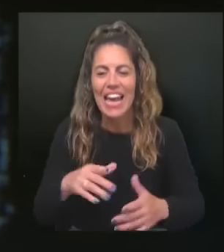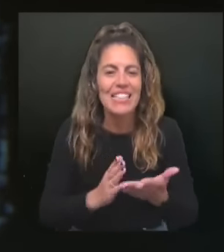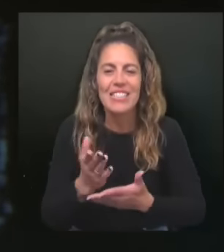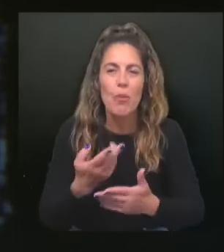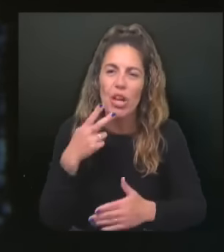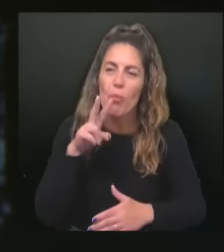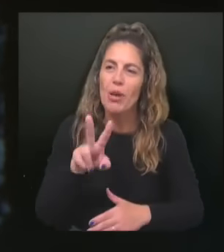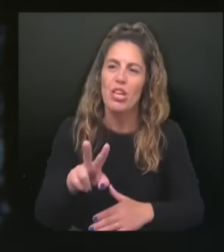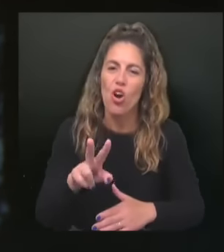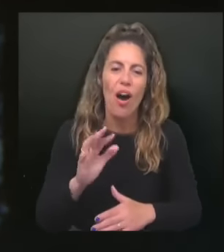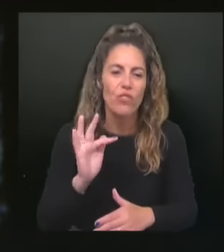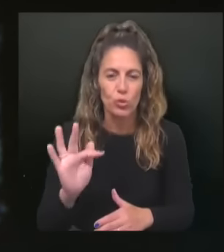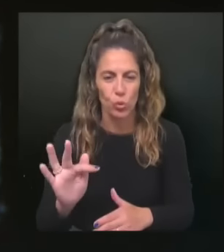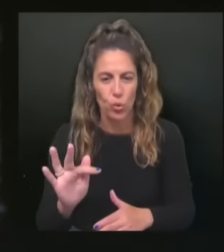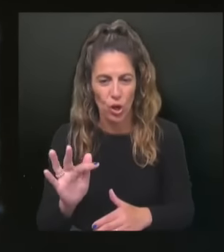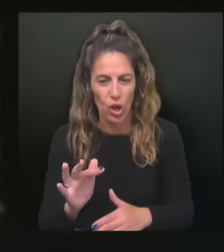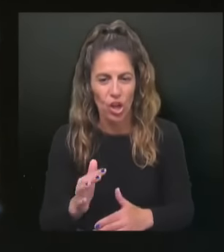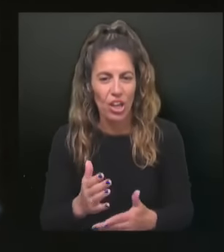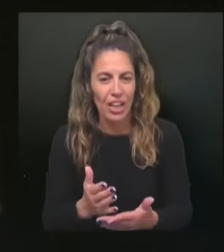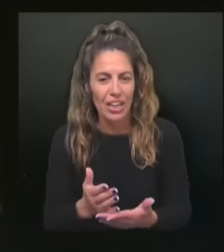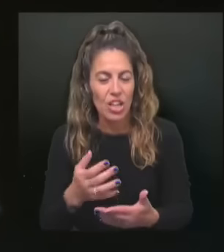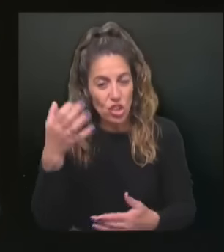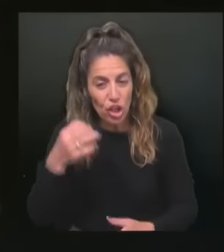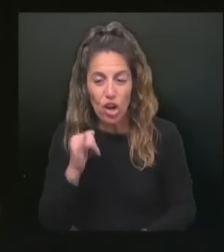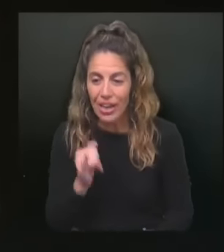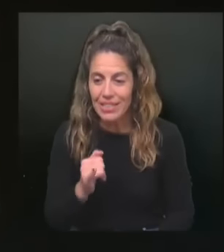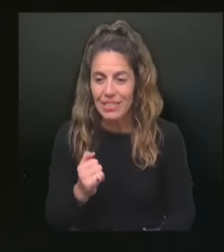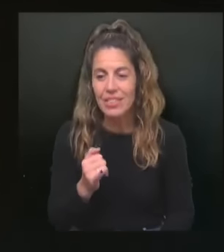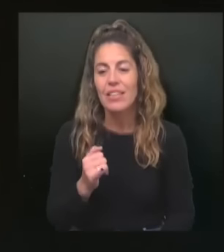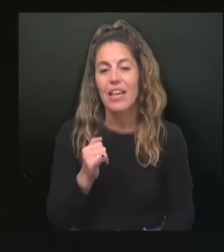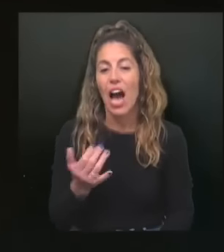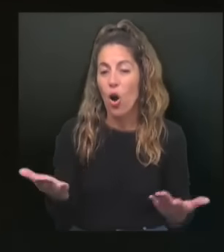la mira. Yo creo que sí, que estamos viendo un mundo